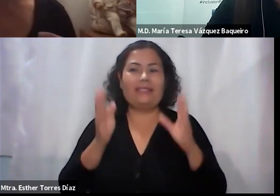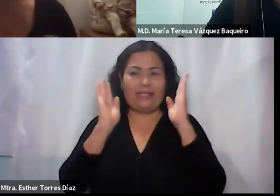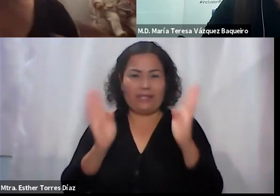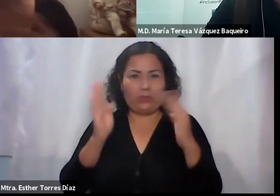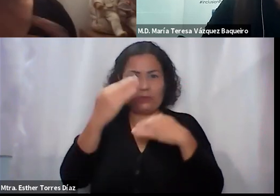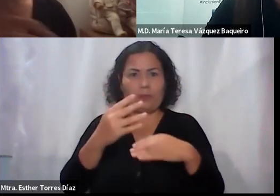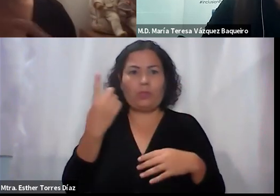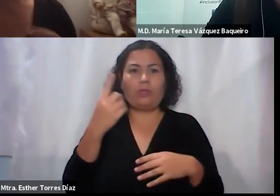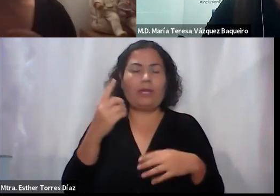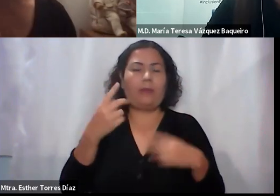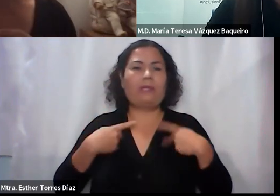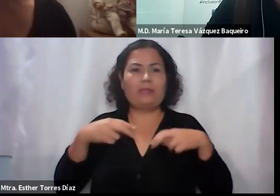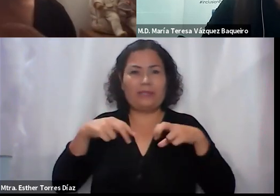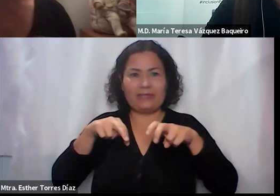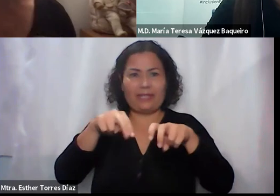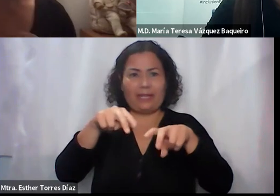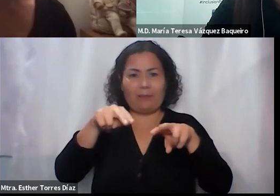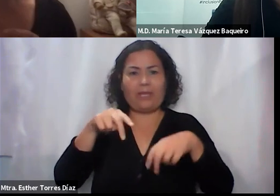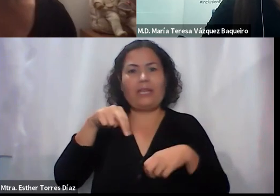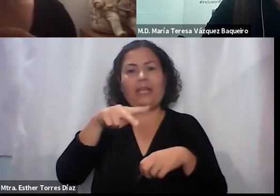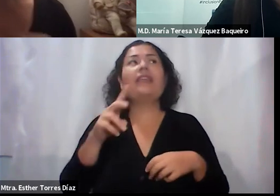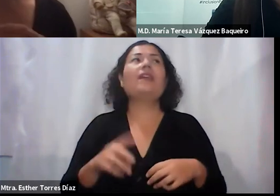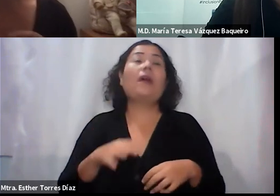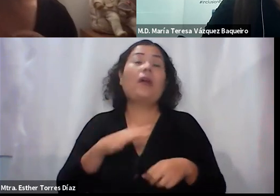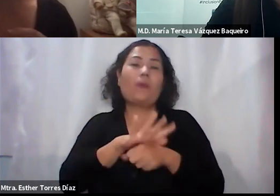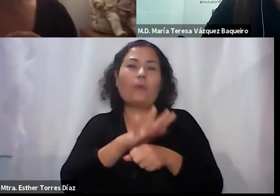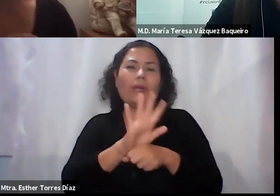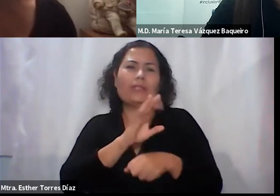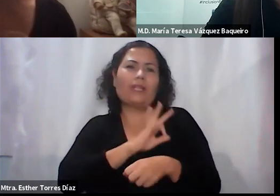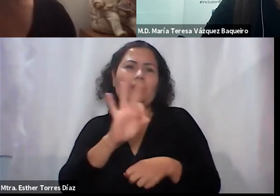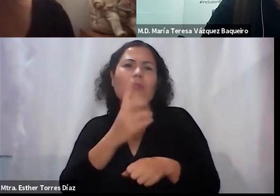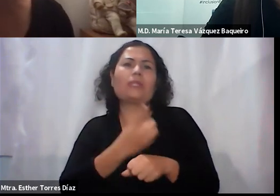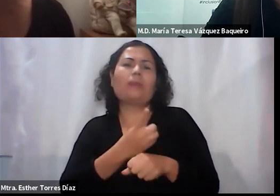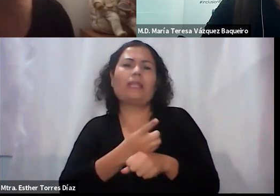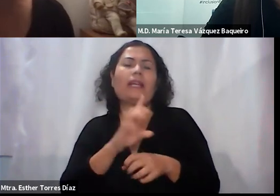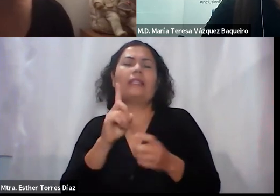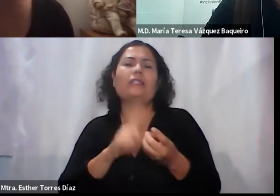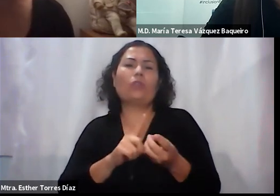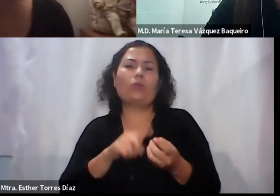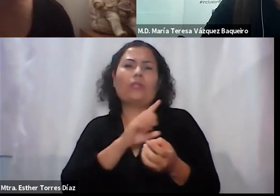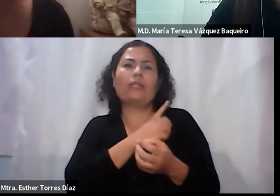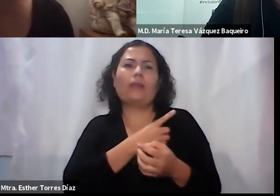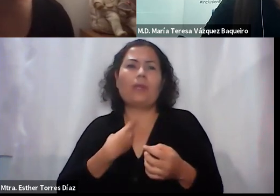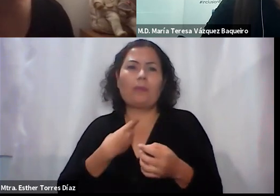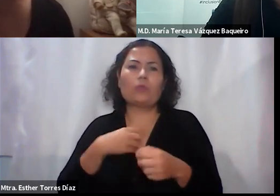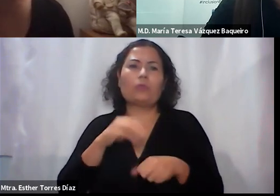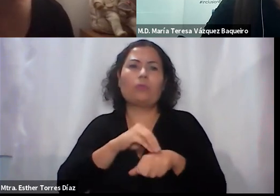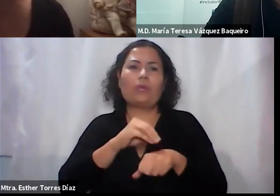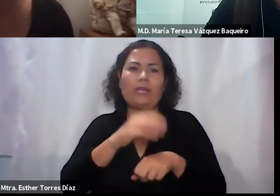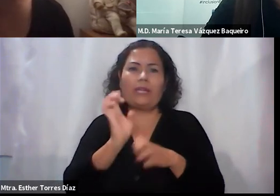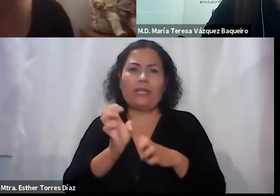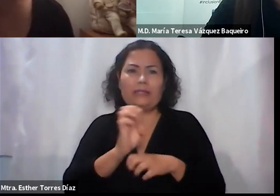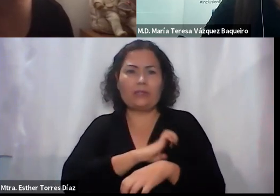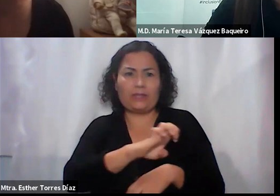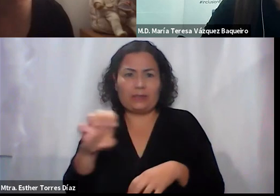prioridades y en dónde tengo que estar vinculando en el espacio público estos tramos, ¿no? Entonces,